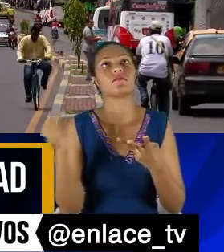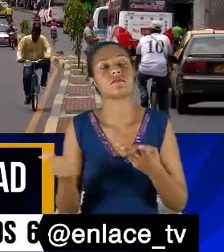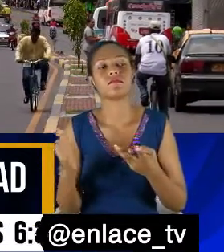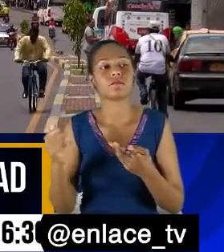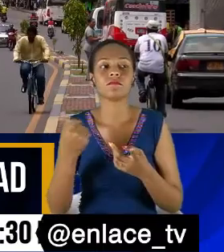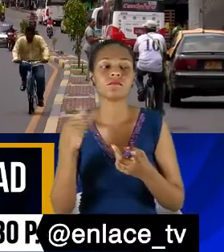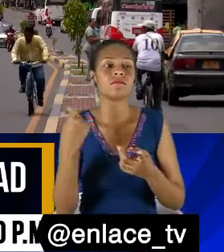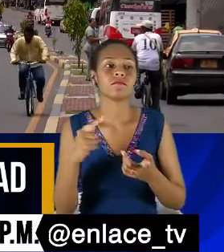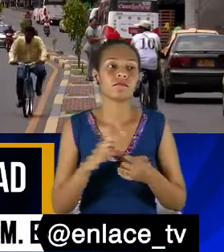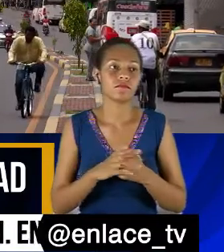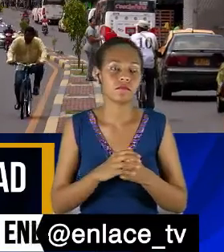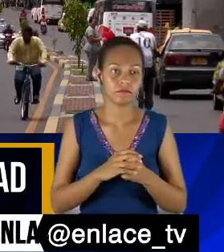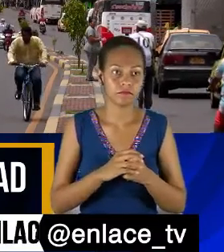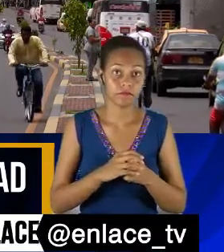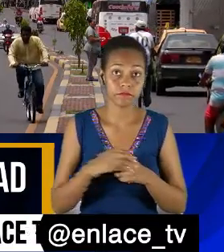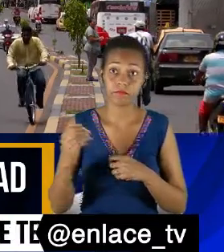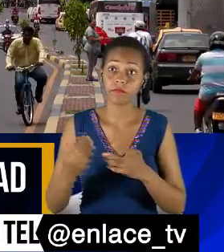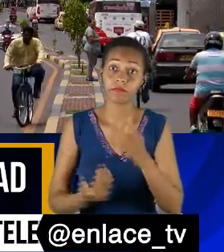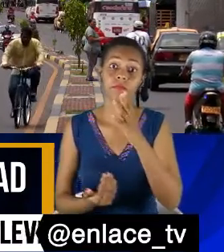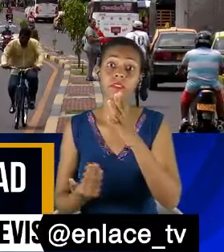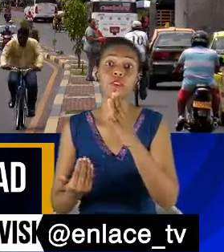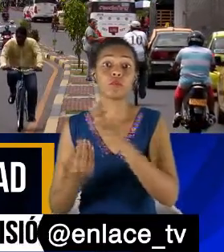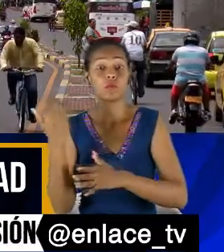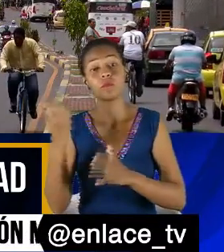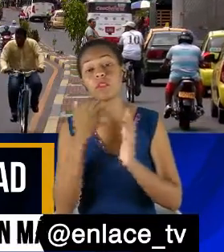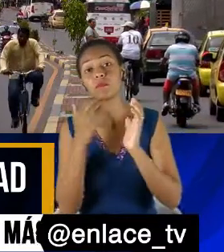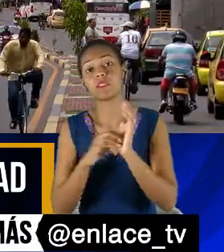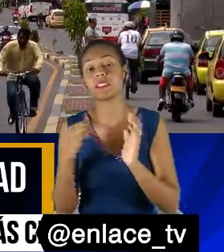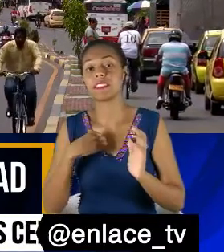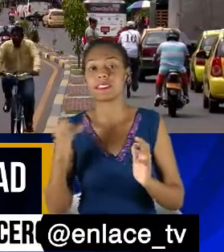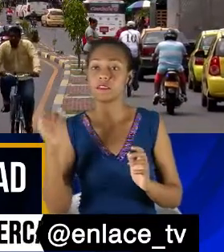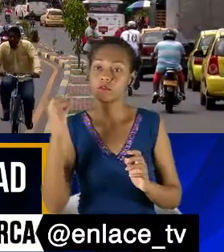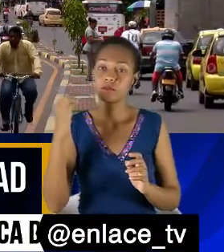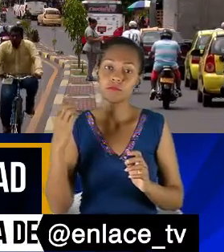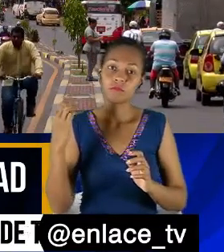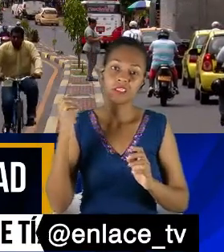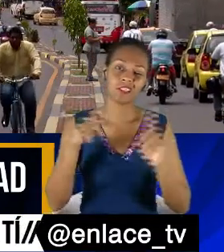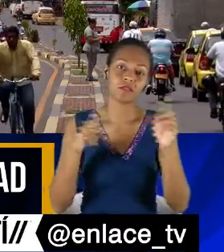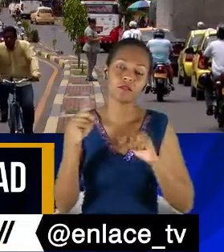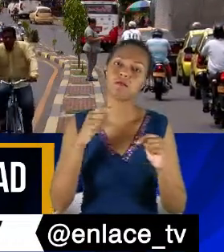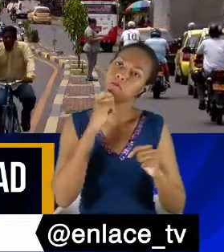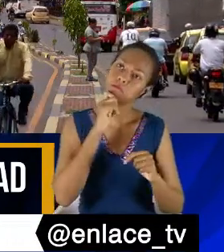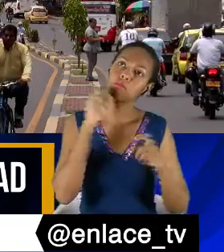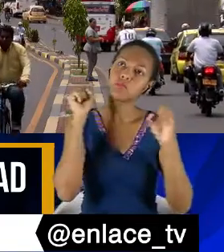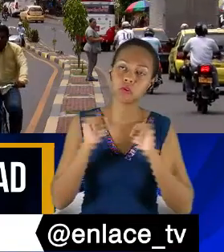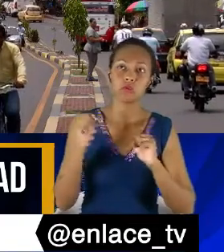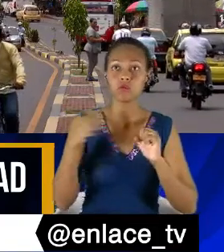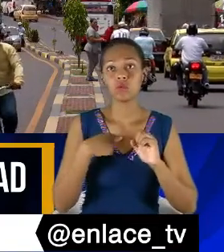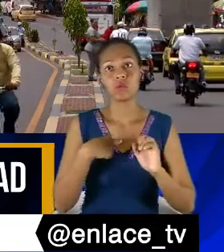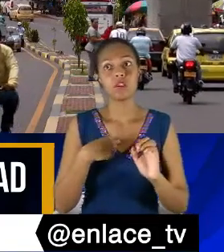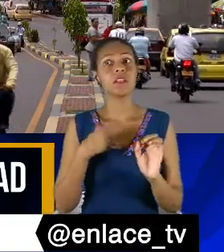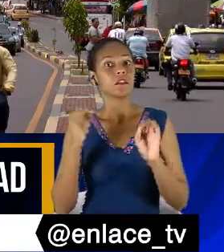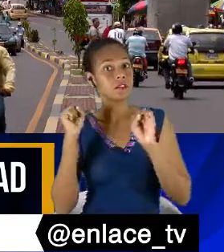muy importante es que se establecieron unos porcentajes de participación para que sea incluida nuestra mano de